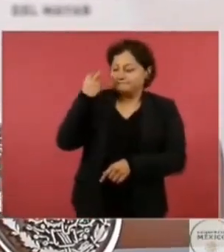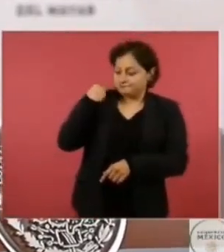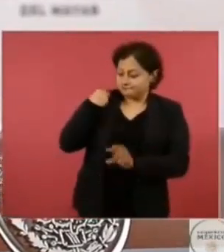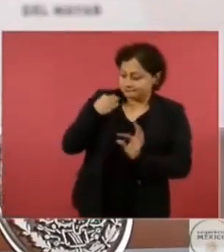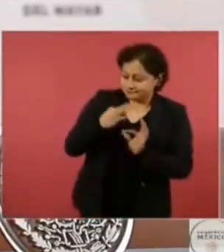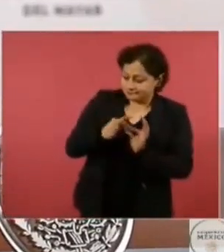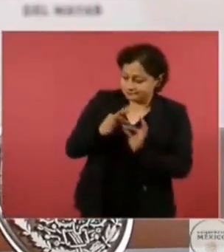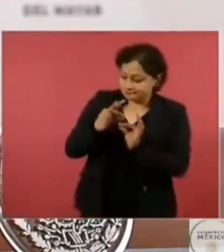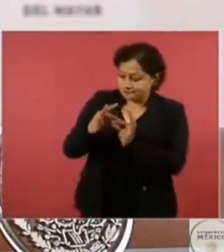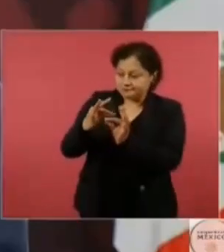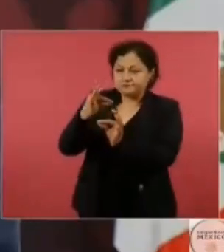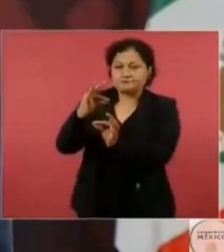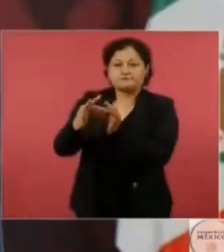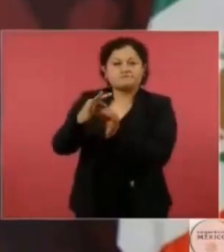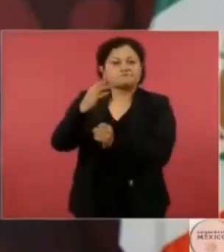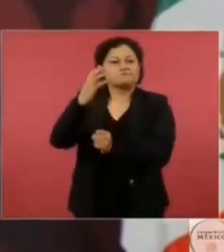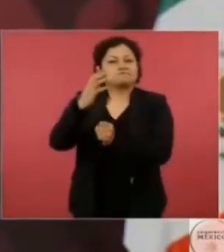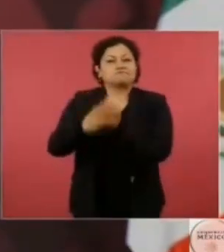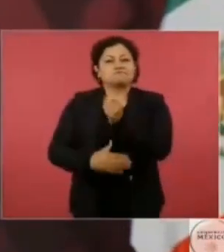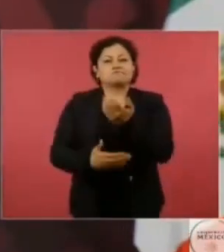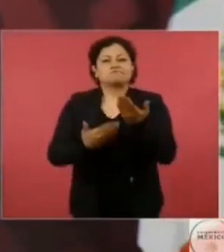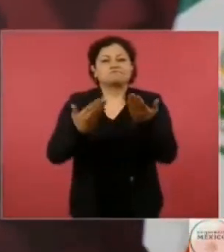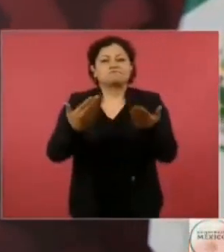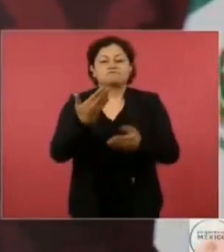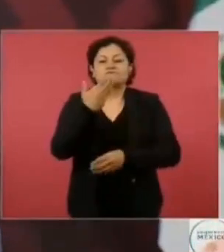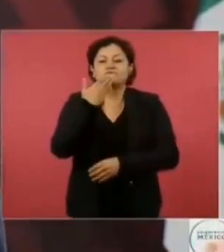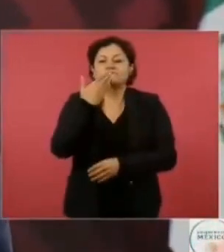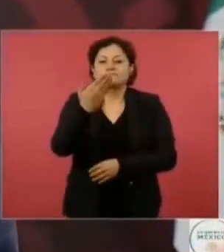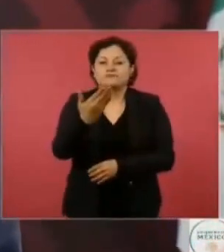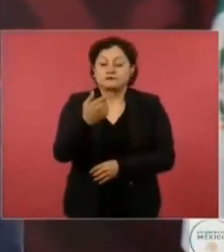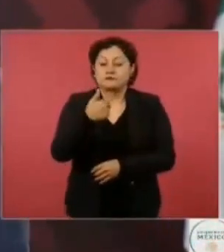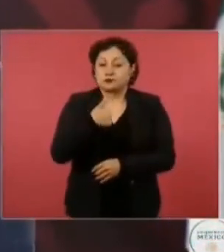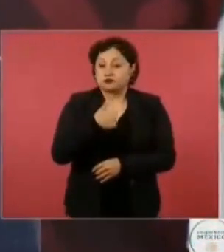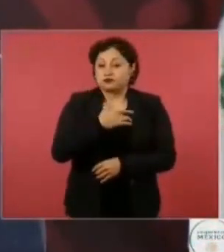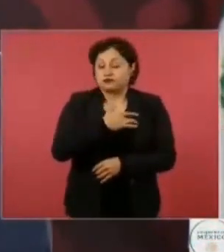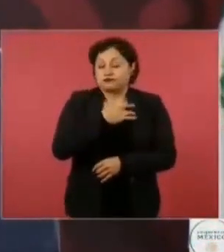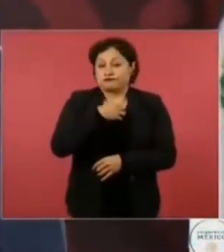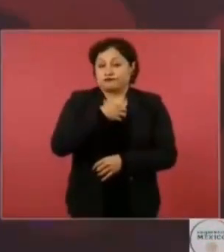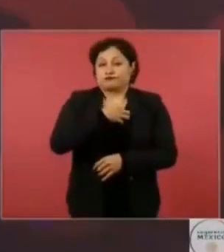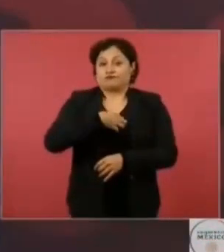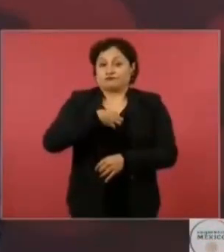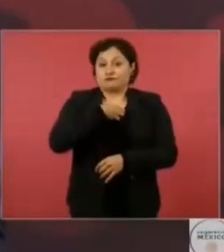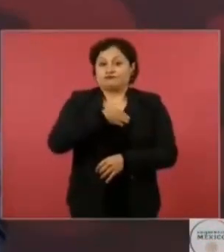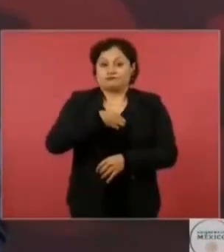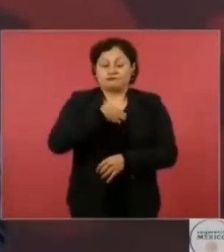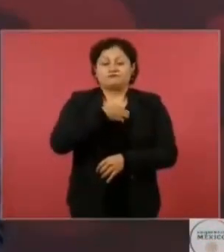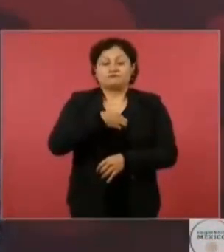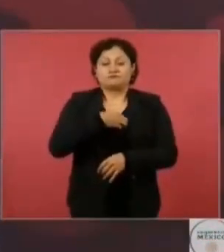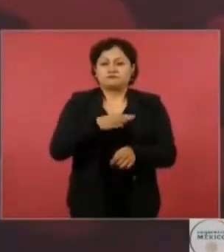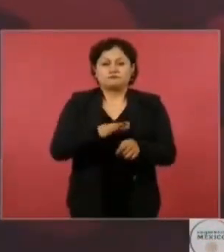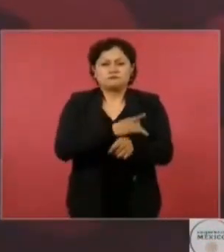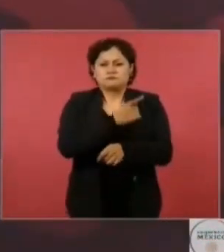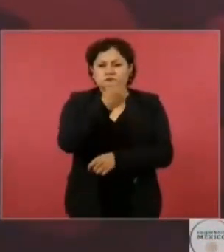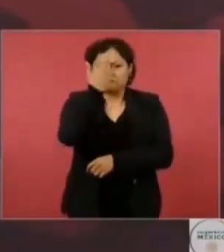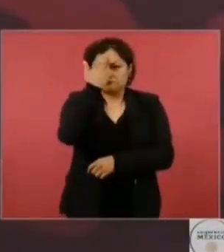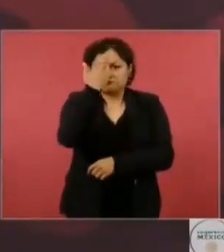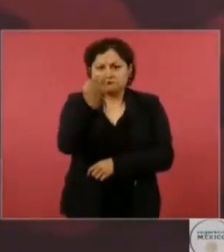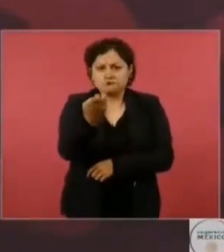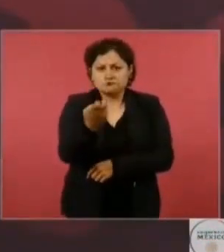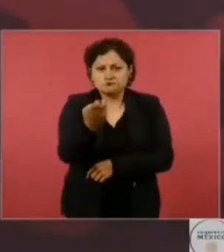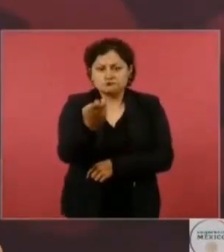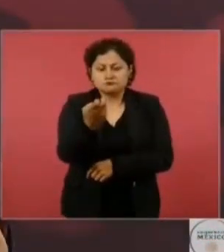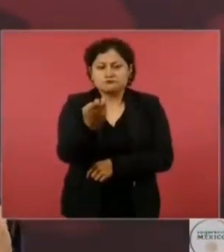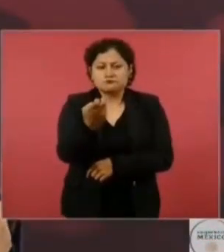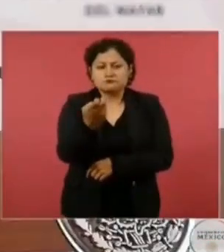solo audio que lo embarre a él o a su familia. Como si aquí lo hemos presentado del hijo de Xochitl Gálvez, de los